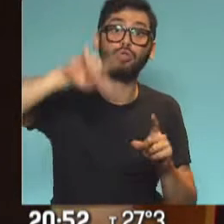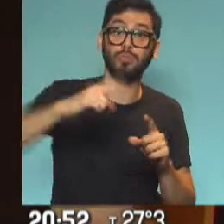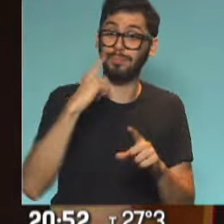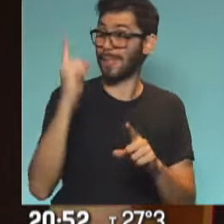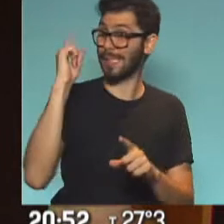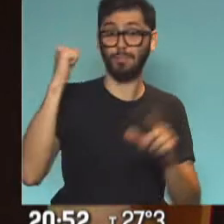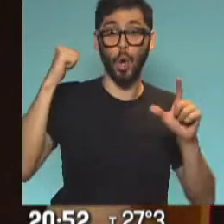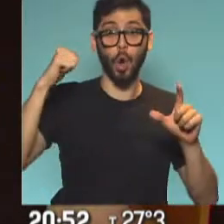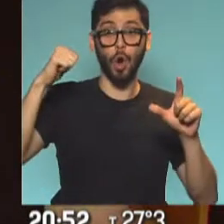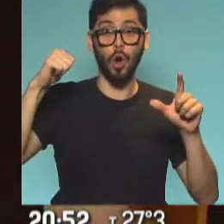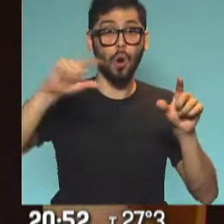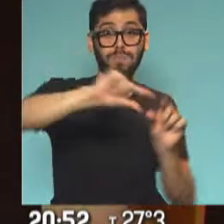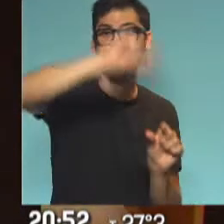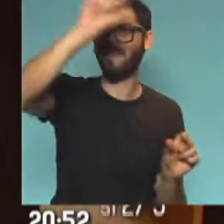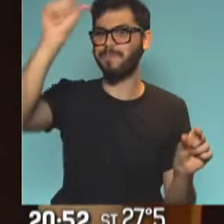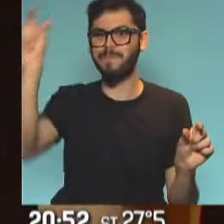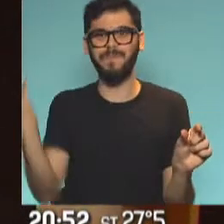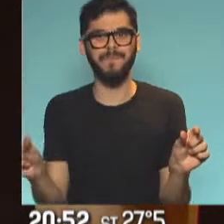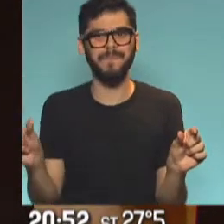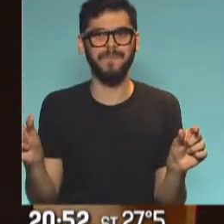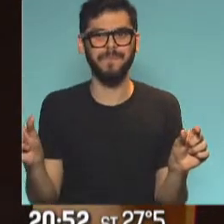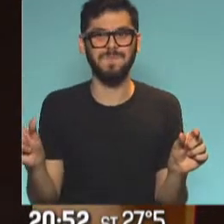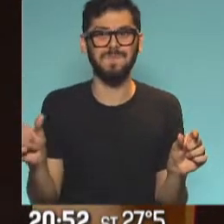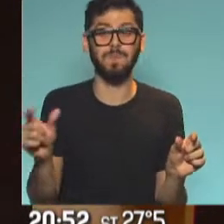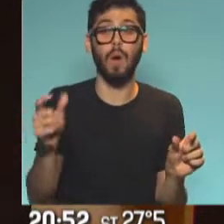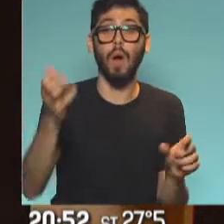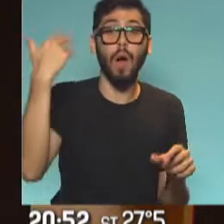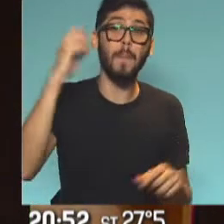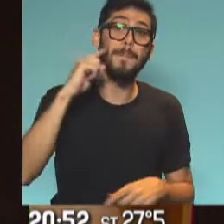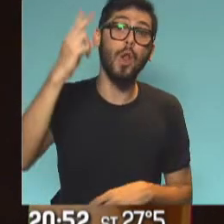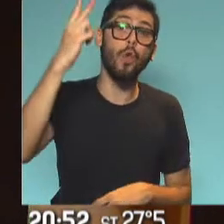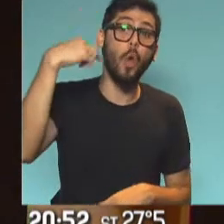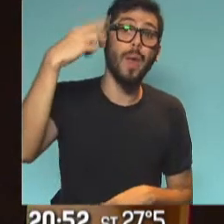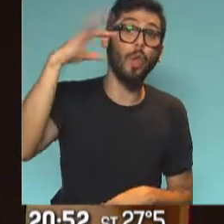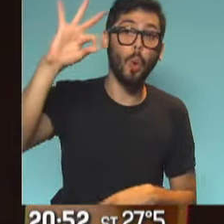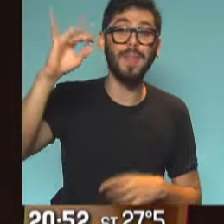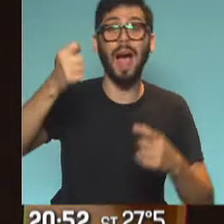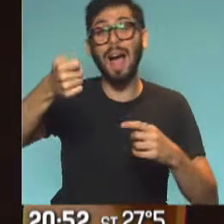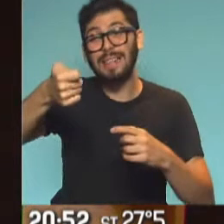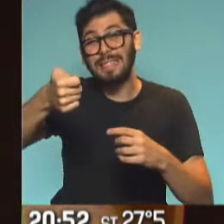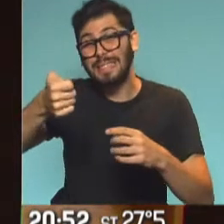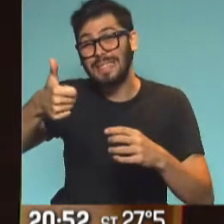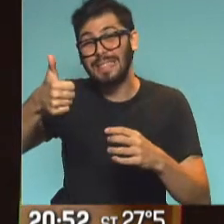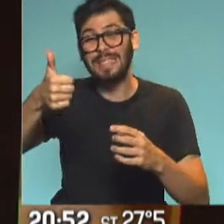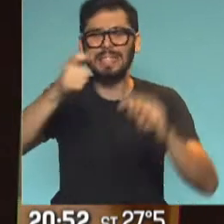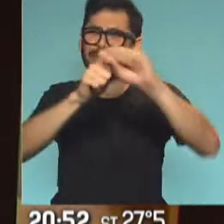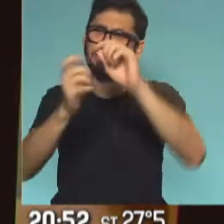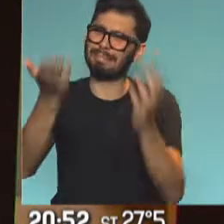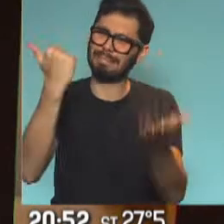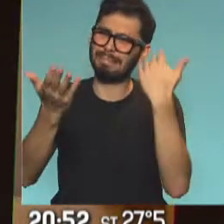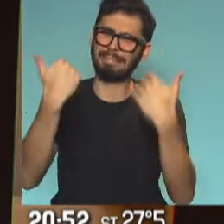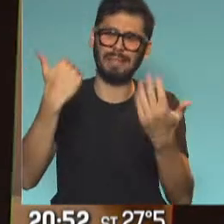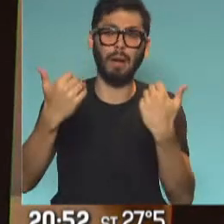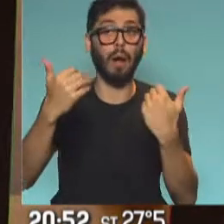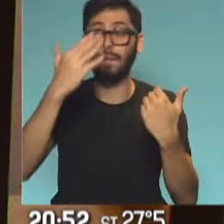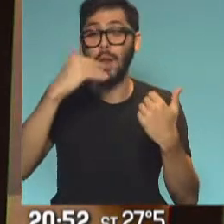tenemos. Es el atrás. Estuvo a punto de ser desguazado en los 90. Y fue recuperado hace muy poco nada más. Lo hemos comentado acá,